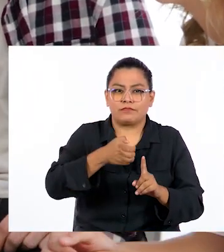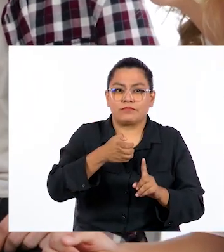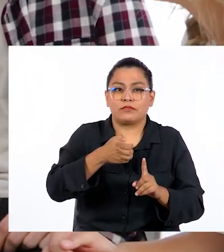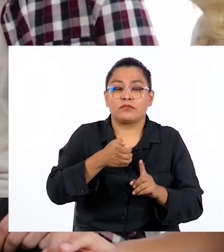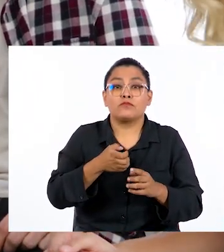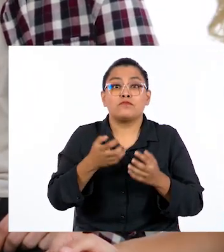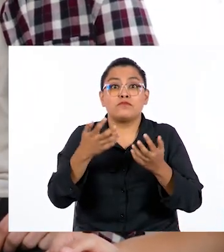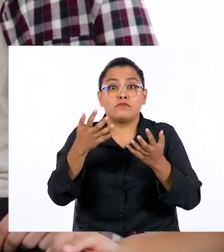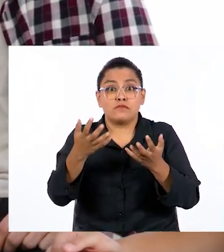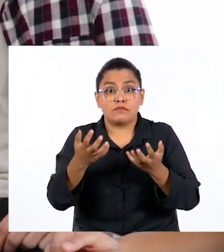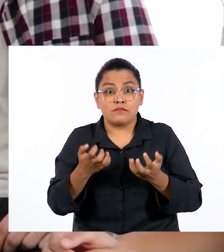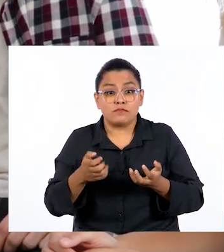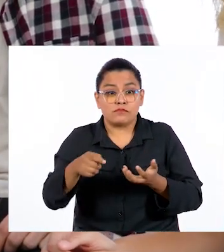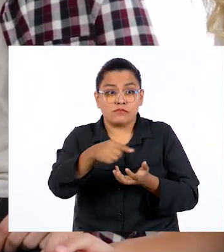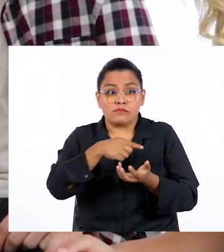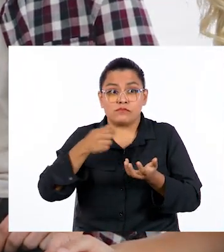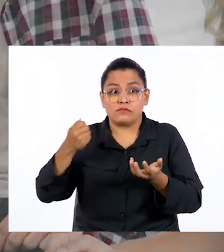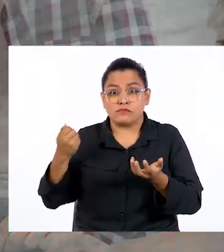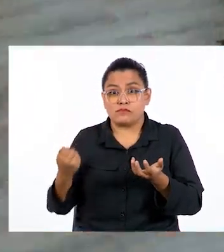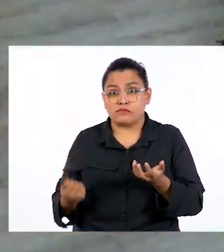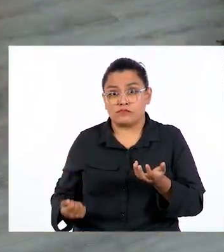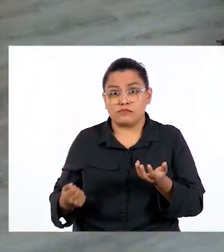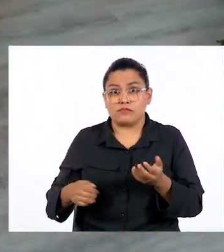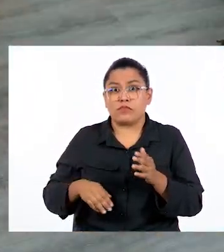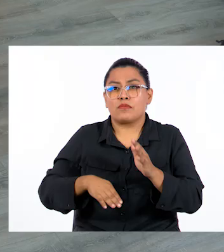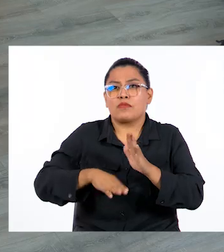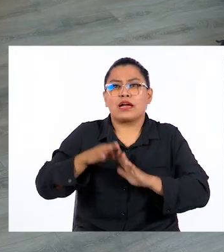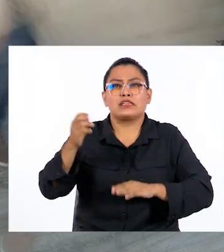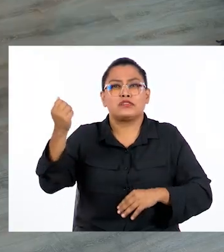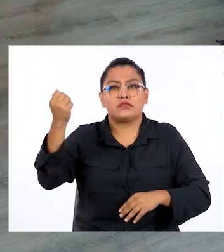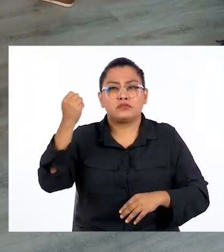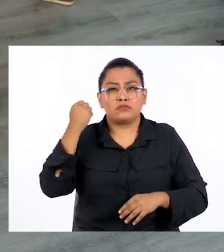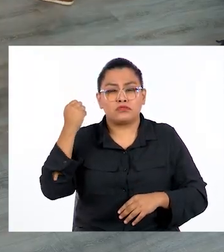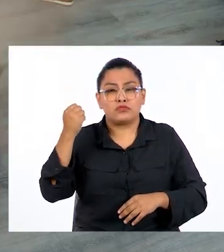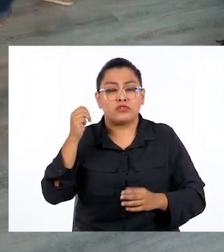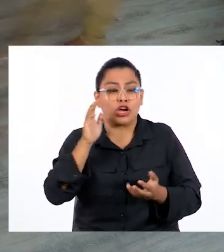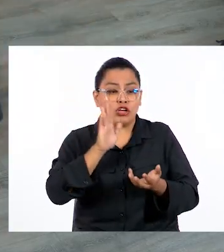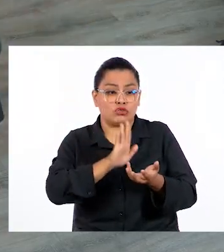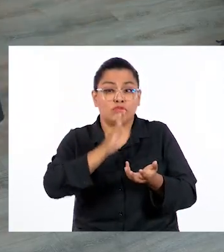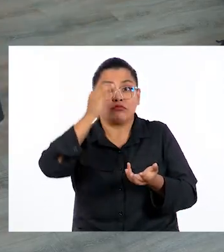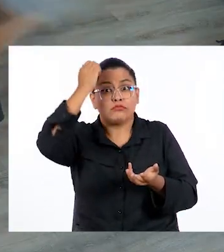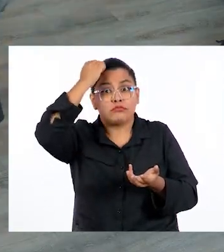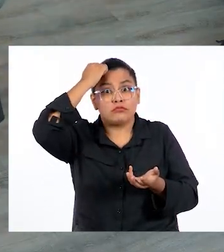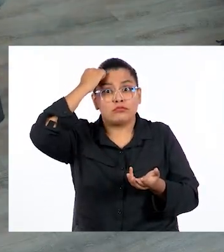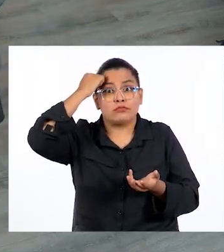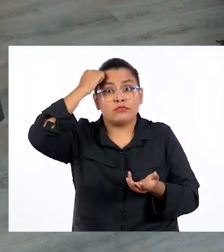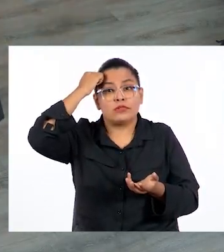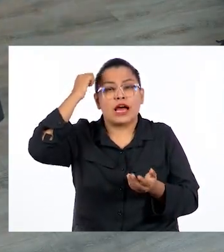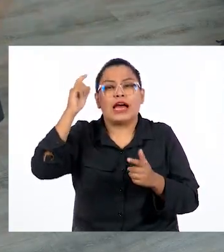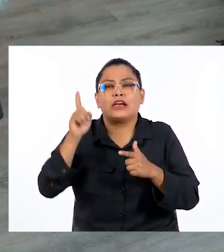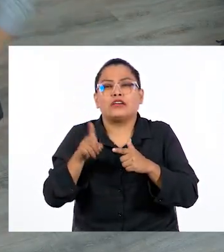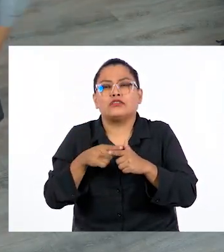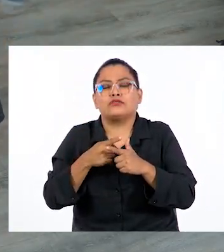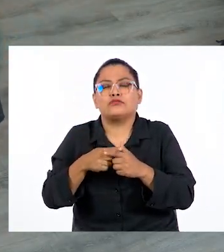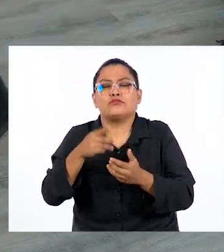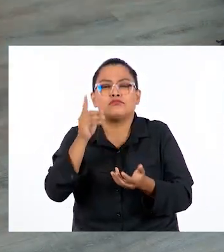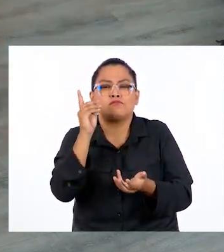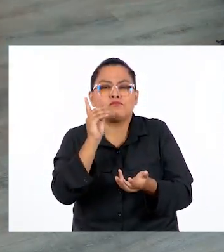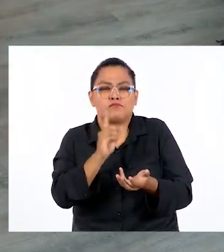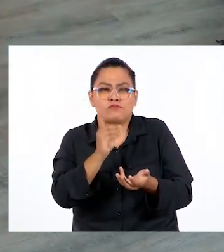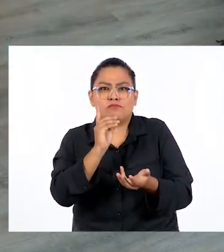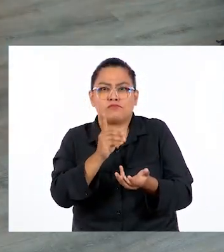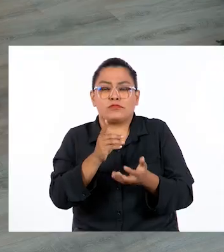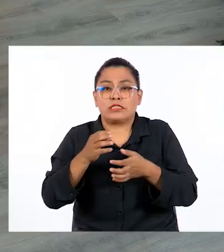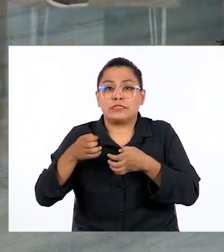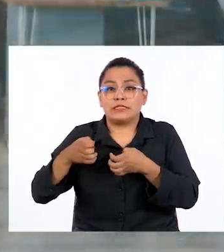se convierta en el protagonista de su propio aprendizaje. Para ello, las didácticas integran herramientas y estrategias